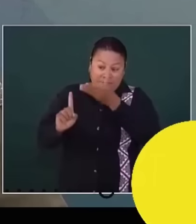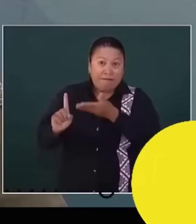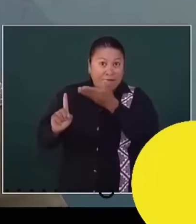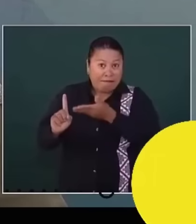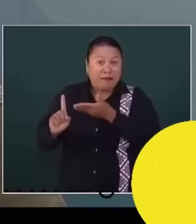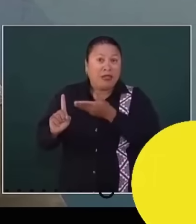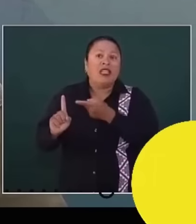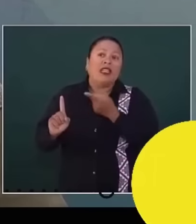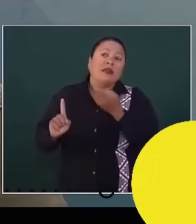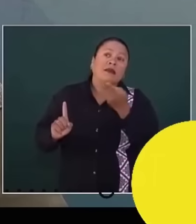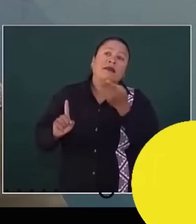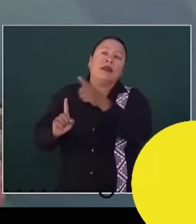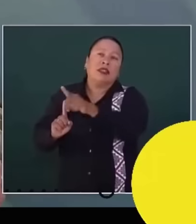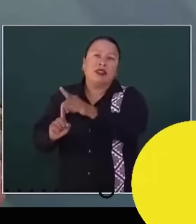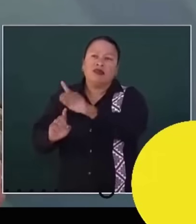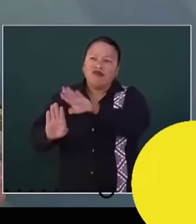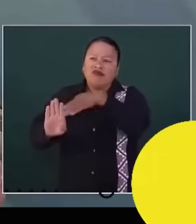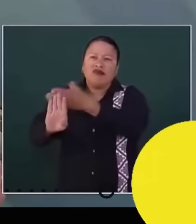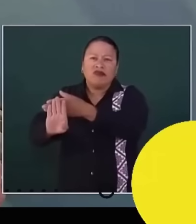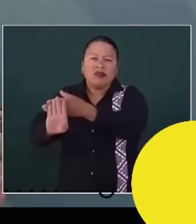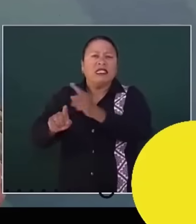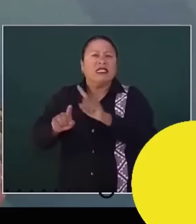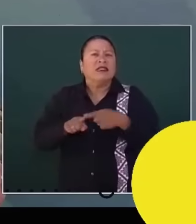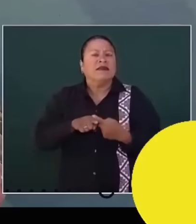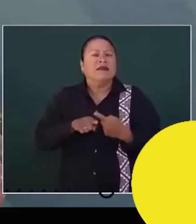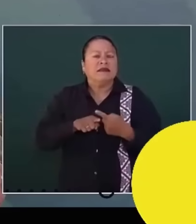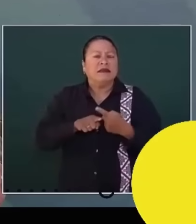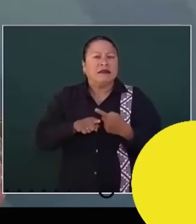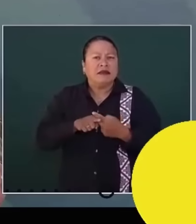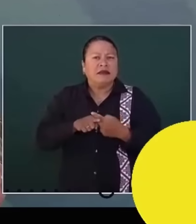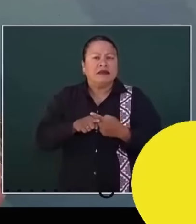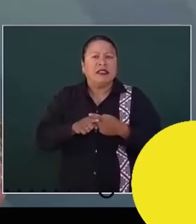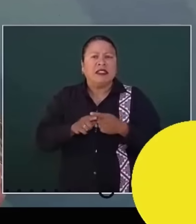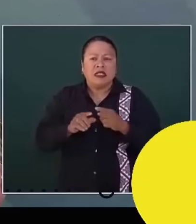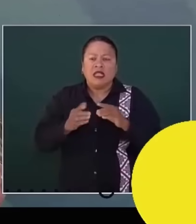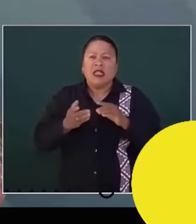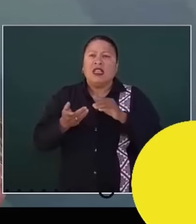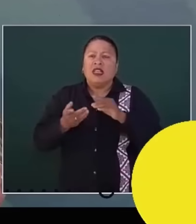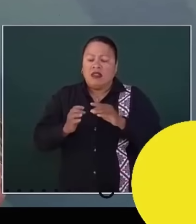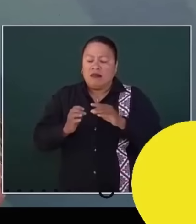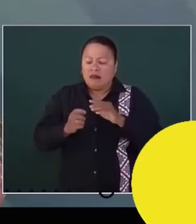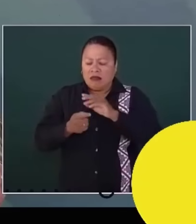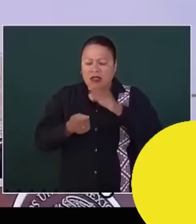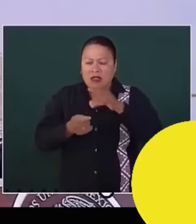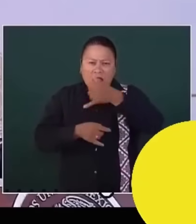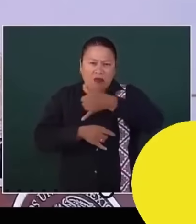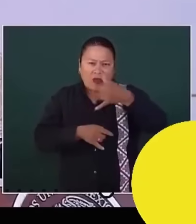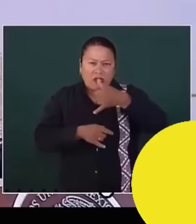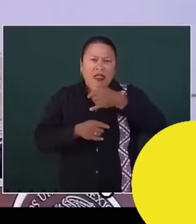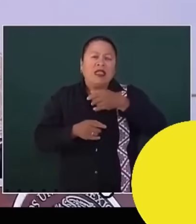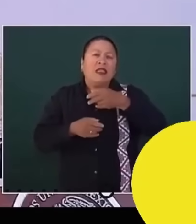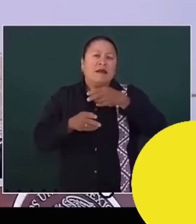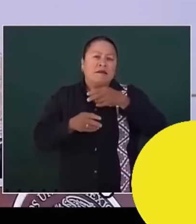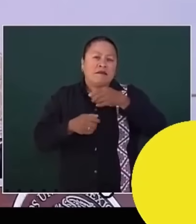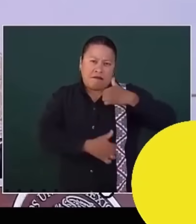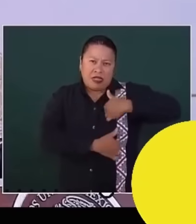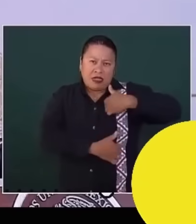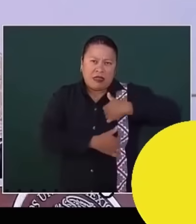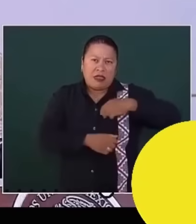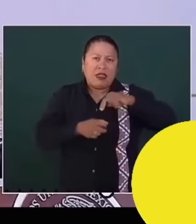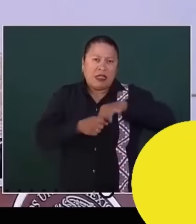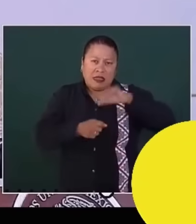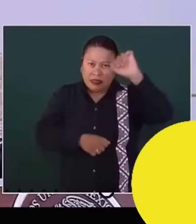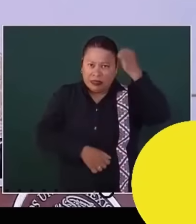Quien ordenó las agresiones en contra de la unidad habitacional militar ahí en